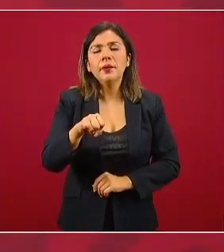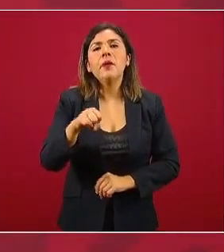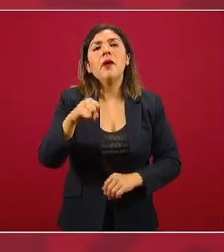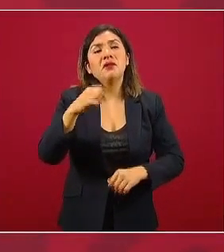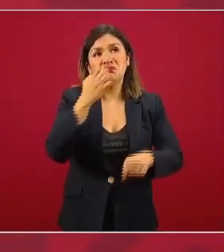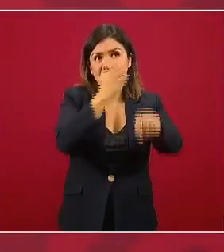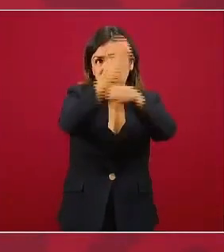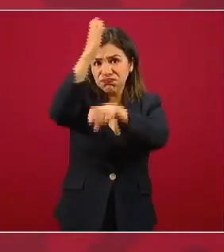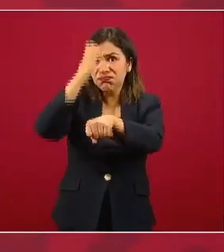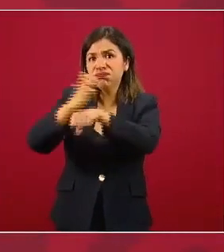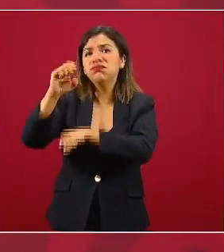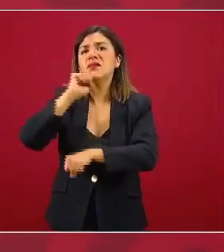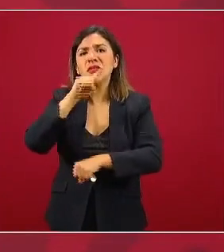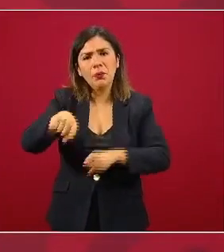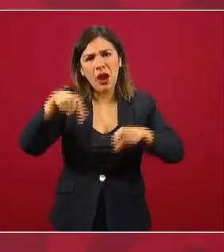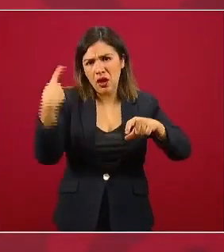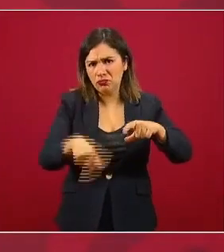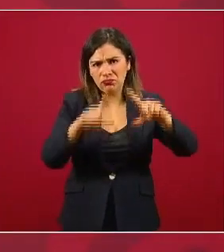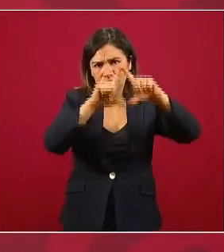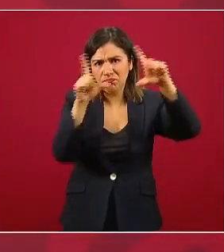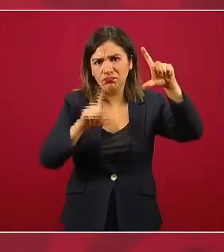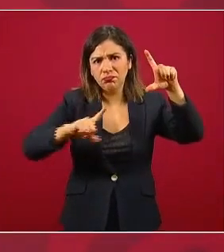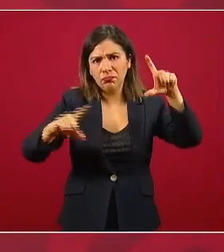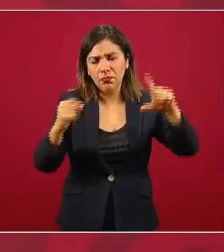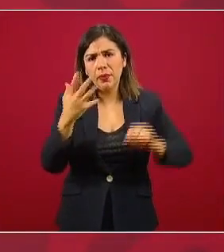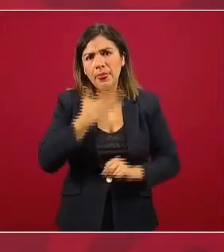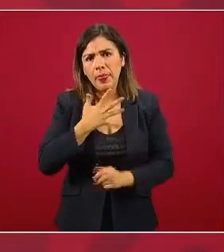extranjeras y nacionales.